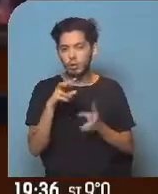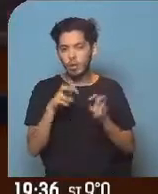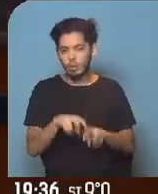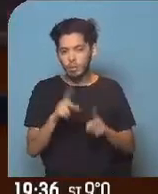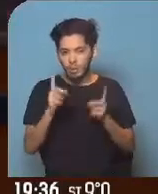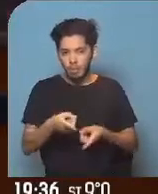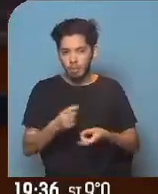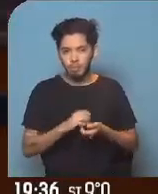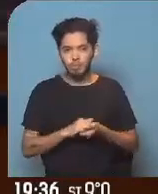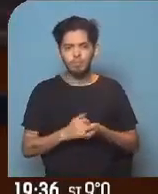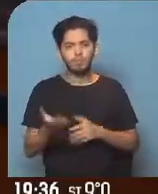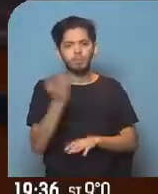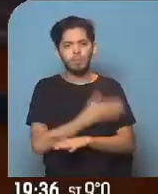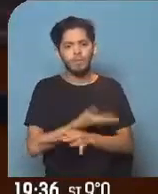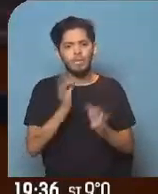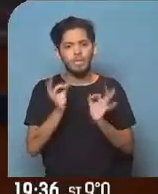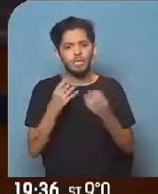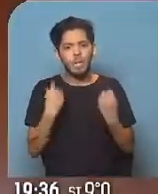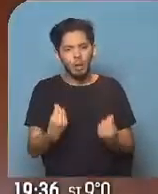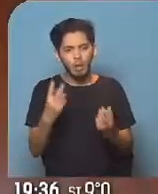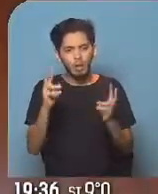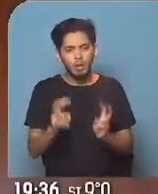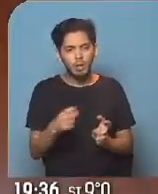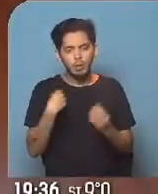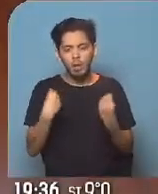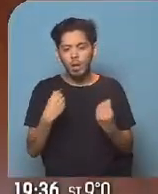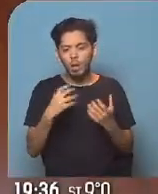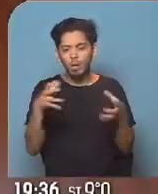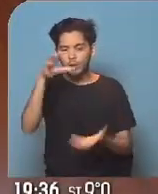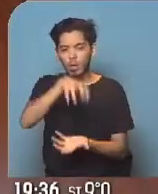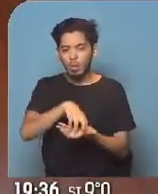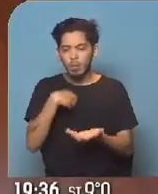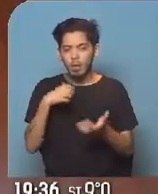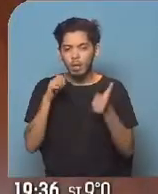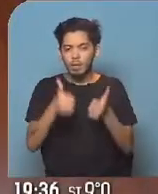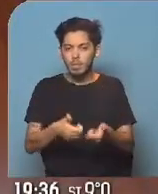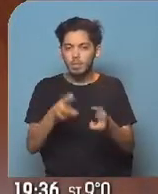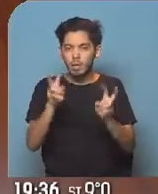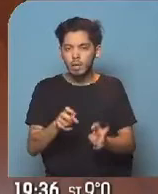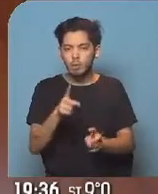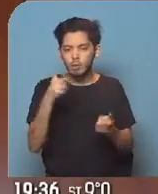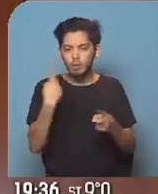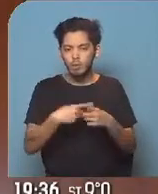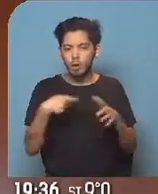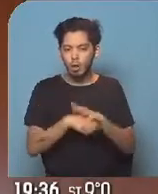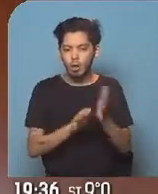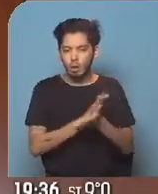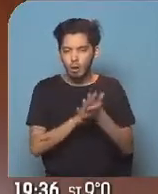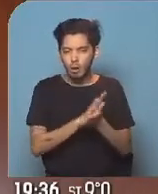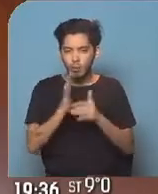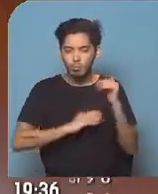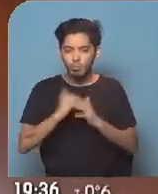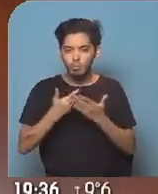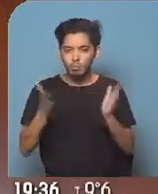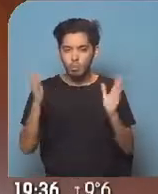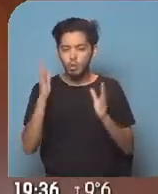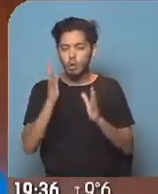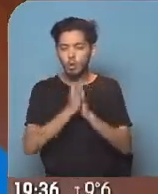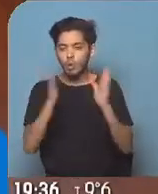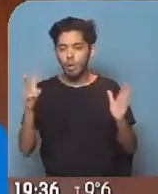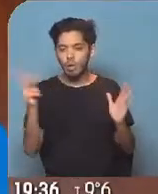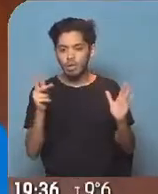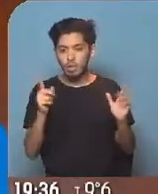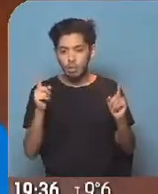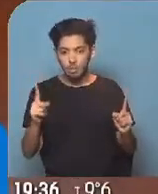se sabía en aquel momento sobre este tema y qué hizo la auditoría en relación con esta cuestión de las coimas en la obra pública durante el kirchnerismo? Mire, yo